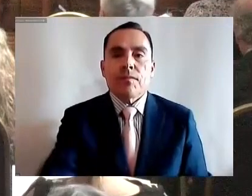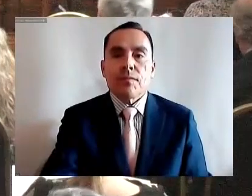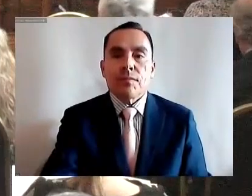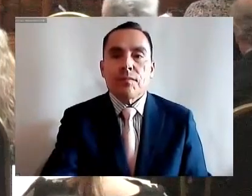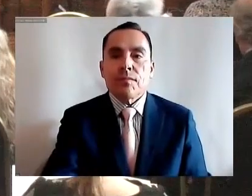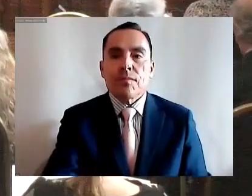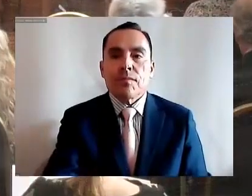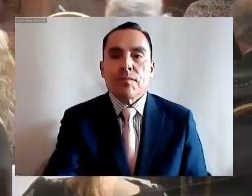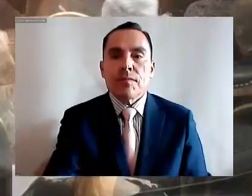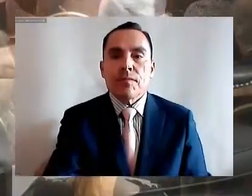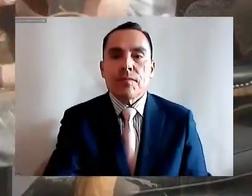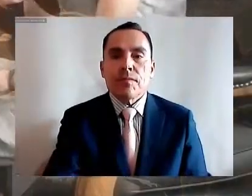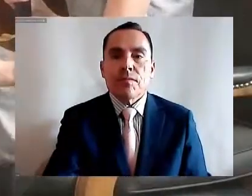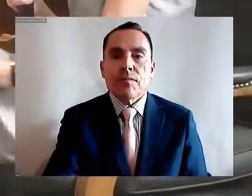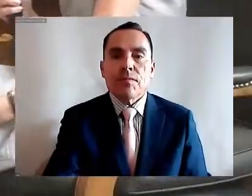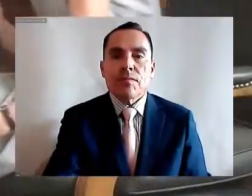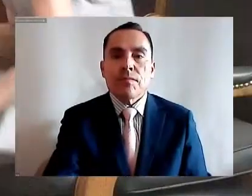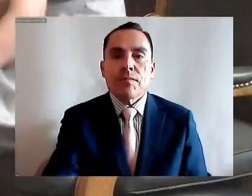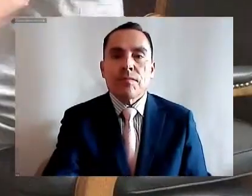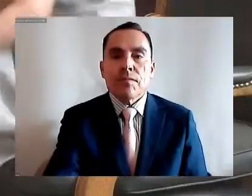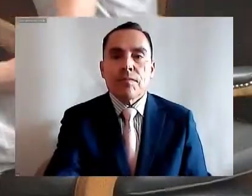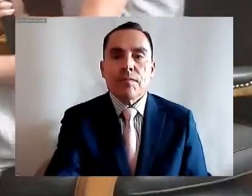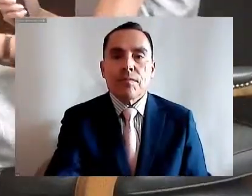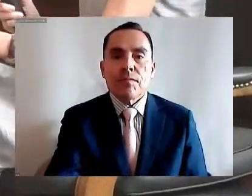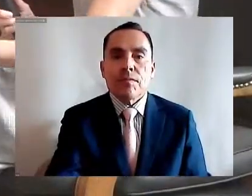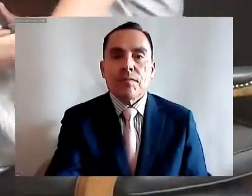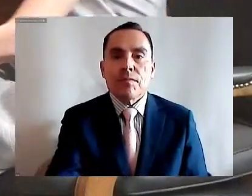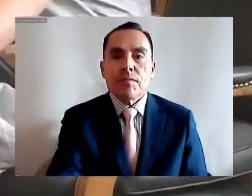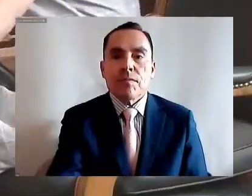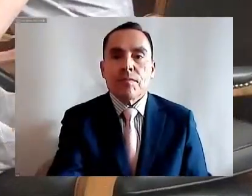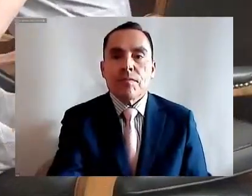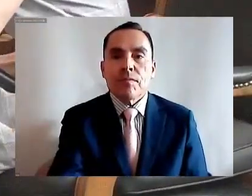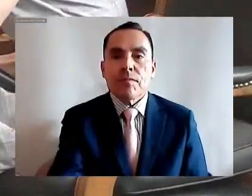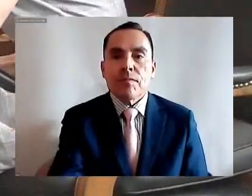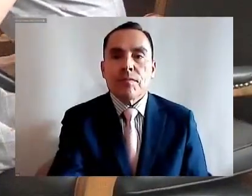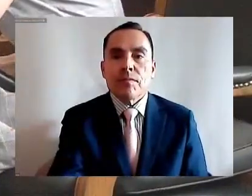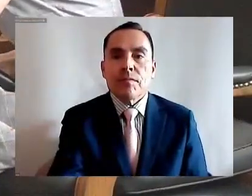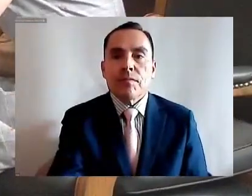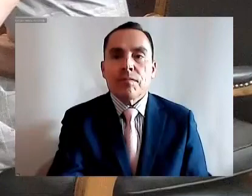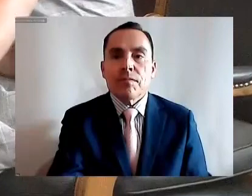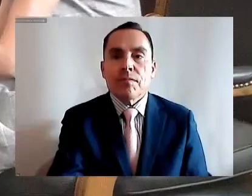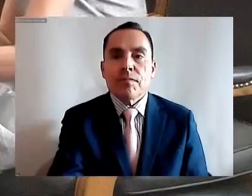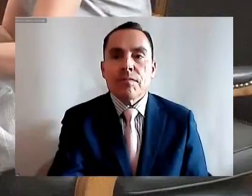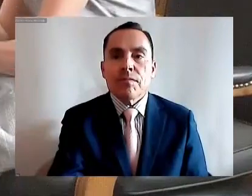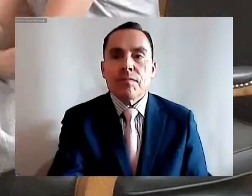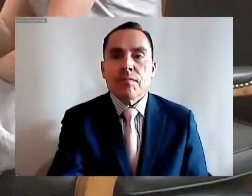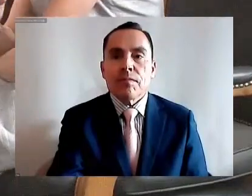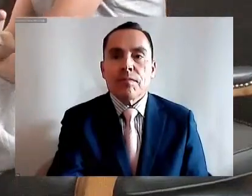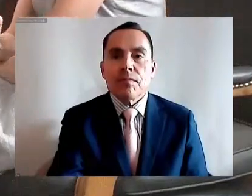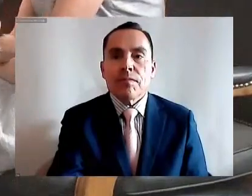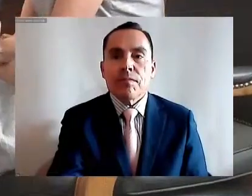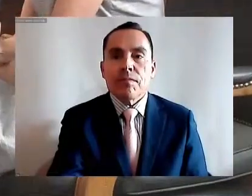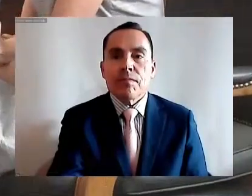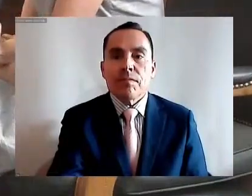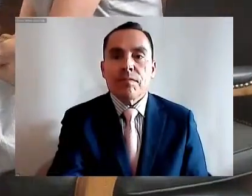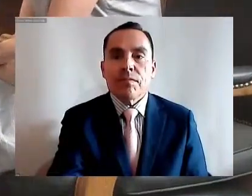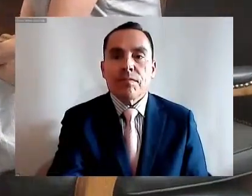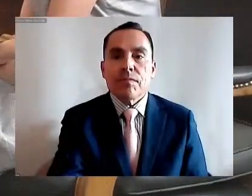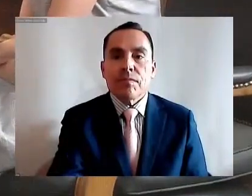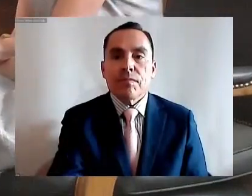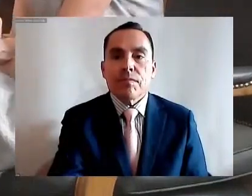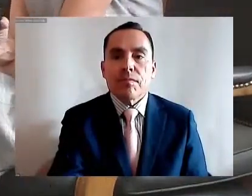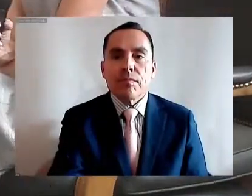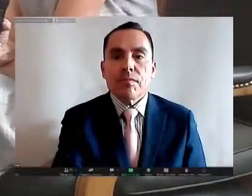Todo esto es muy moderno, pero tiene sus dificultades. Bueno, me sumo a los